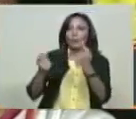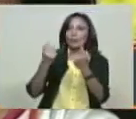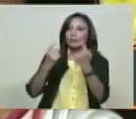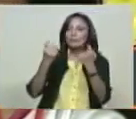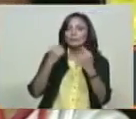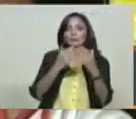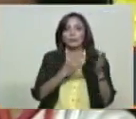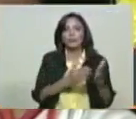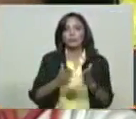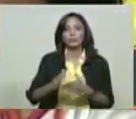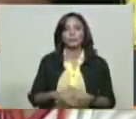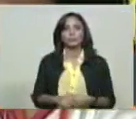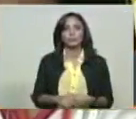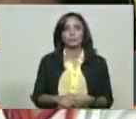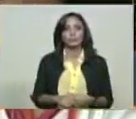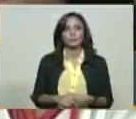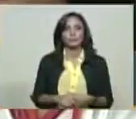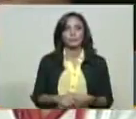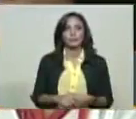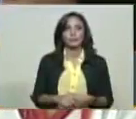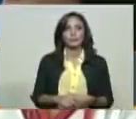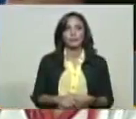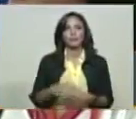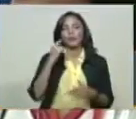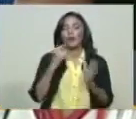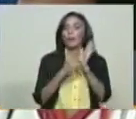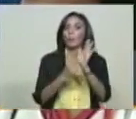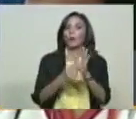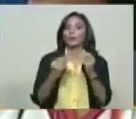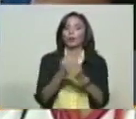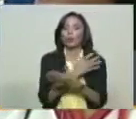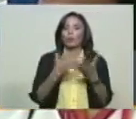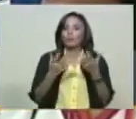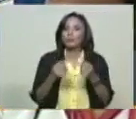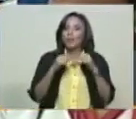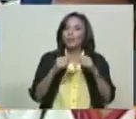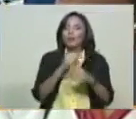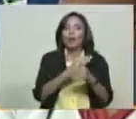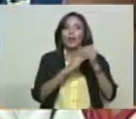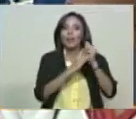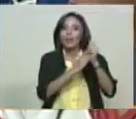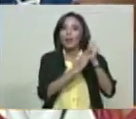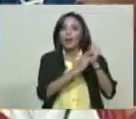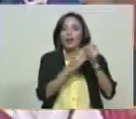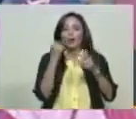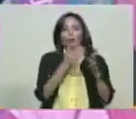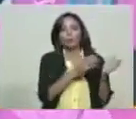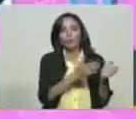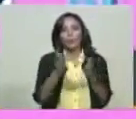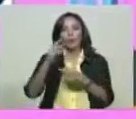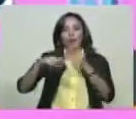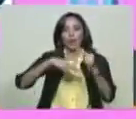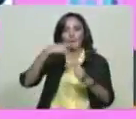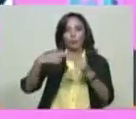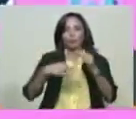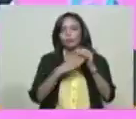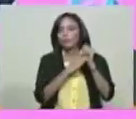muy sólida que demuestra la solidez que hay en el liderazgo con la revolución